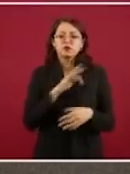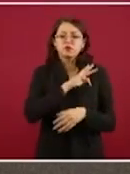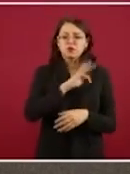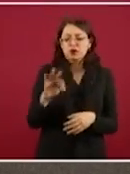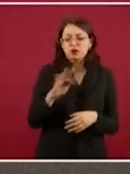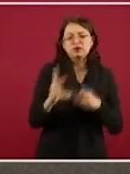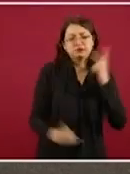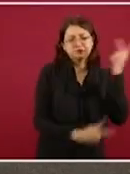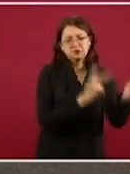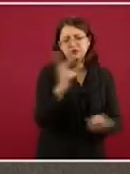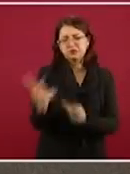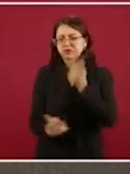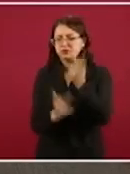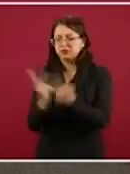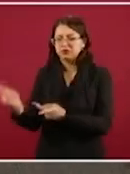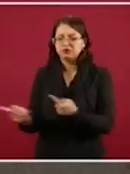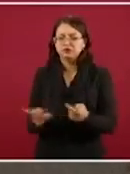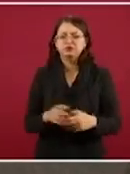de consulta,